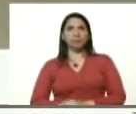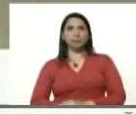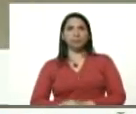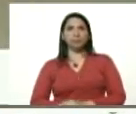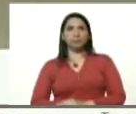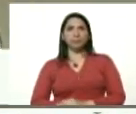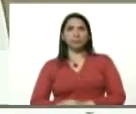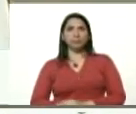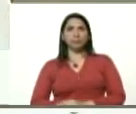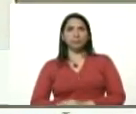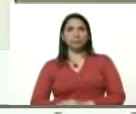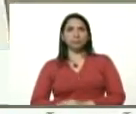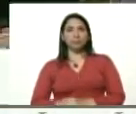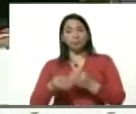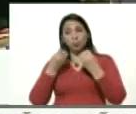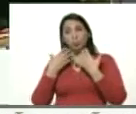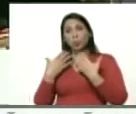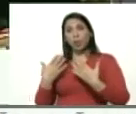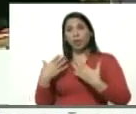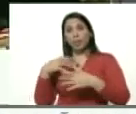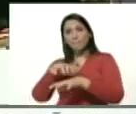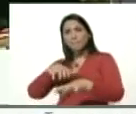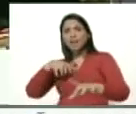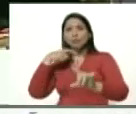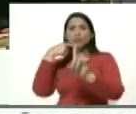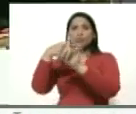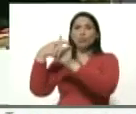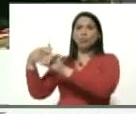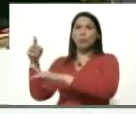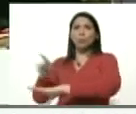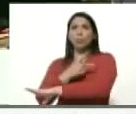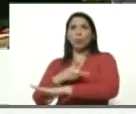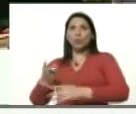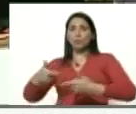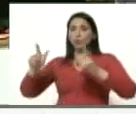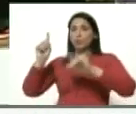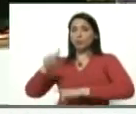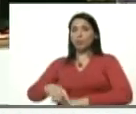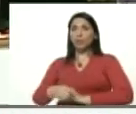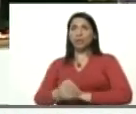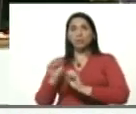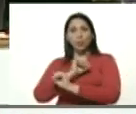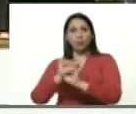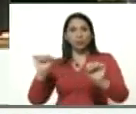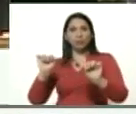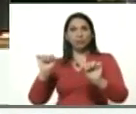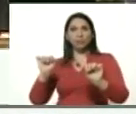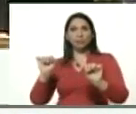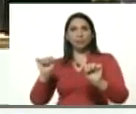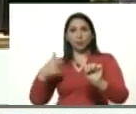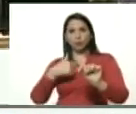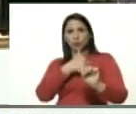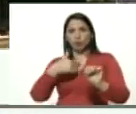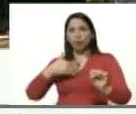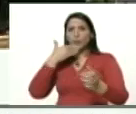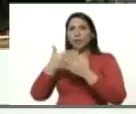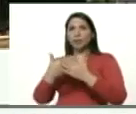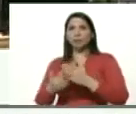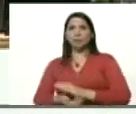gracias. Bueno, la mayor suma de poesía posible y la imposible también. Yo quiero pedirle